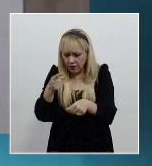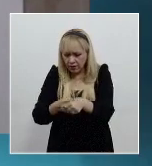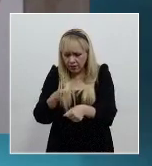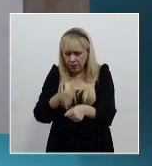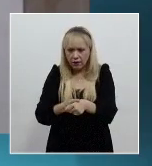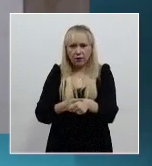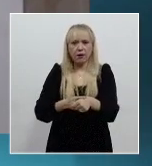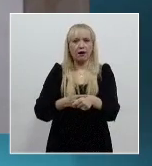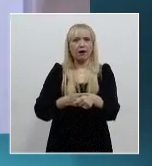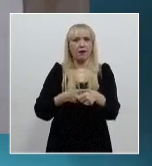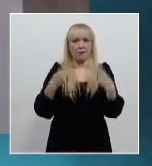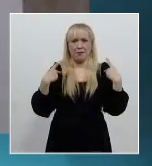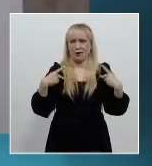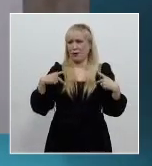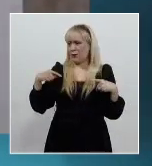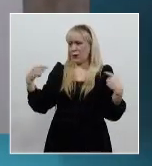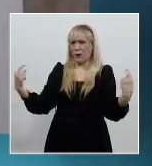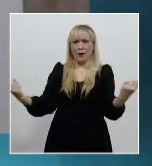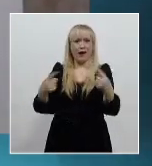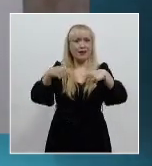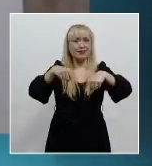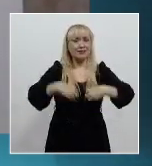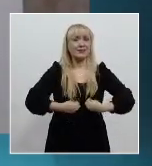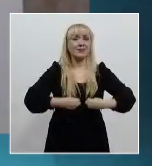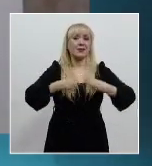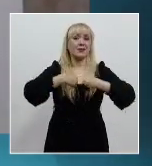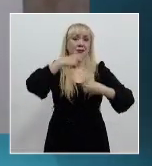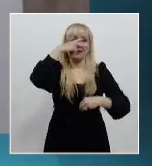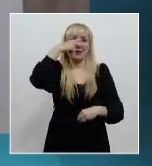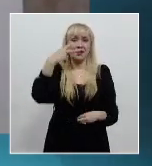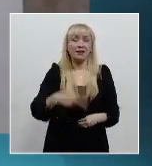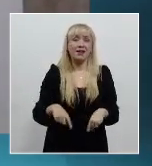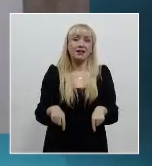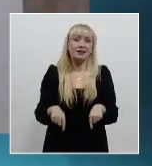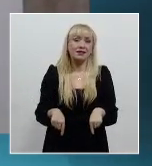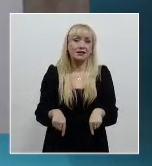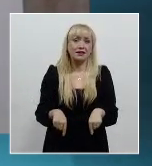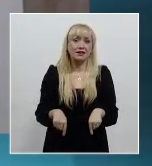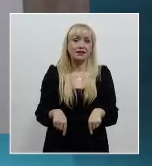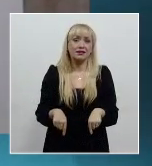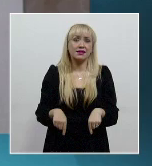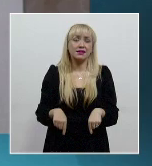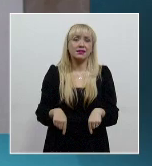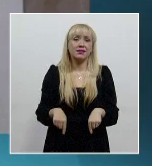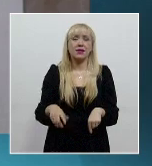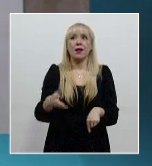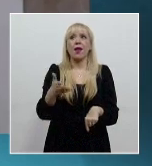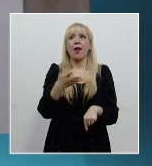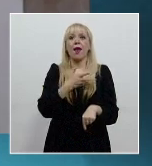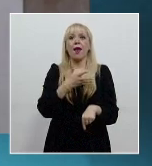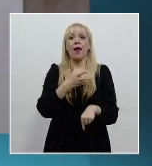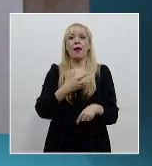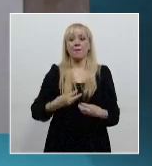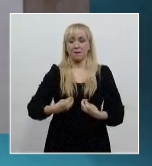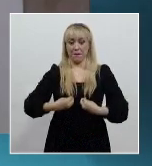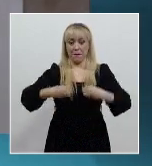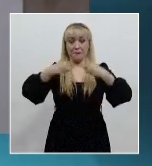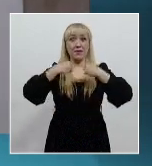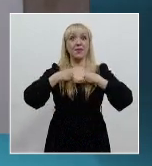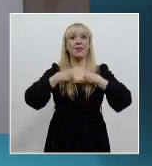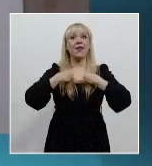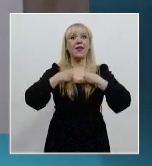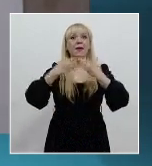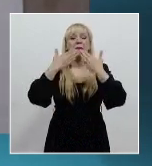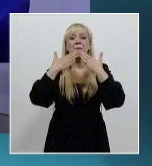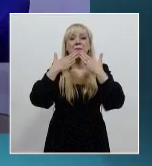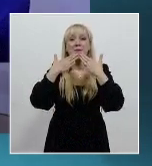mi conciudadano, que mi vecino tengan un potencial de plenitud en